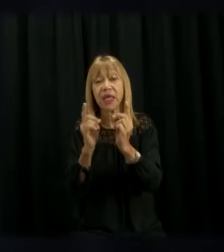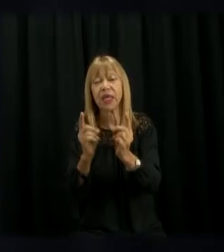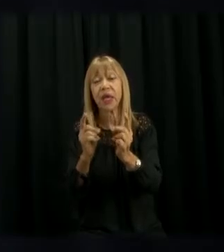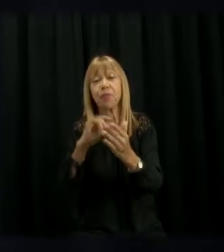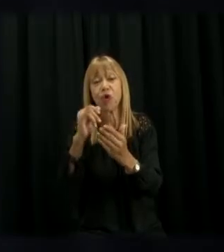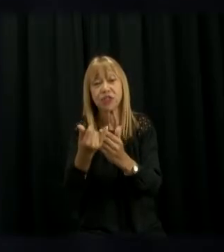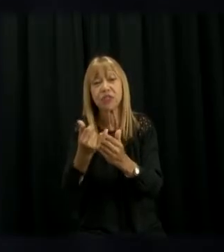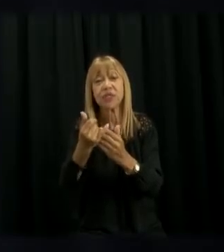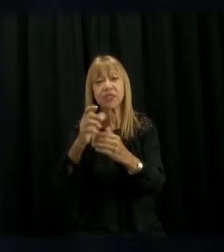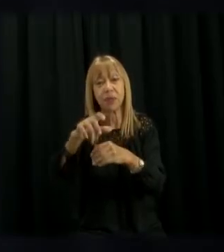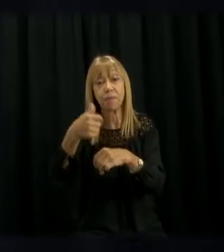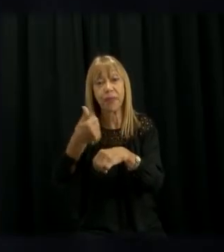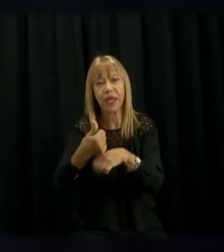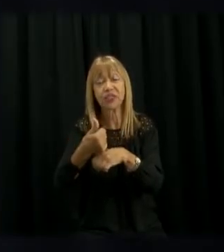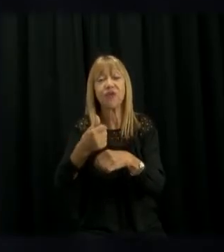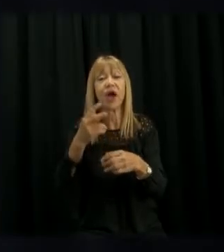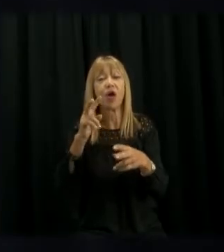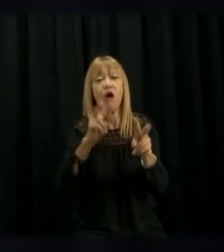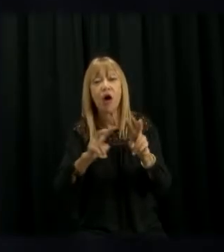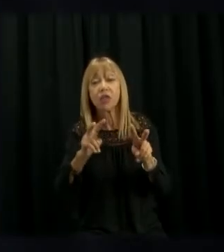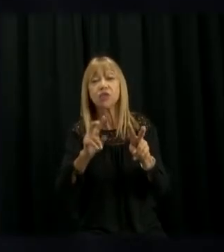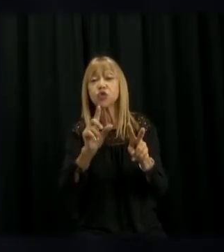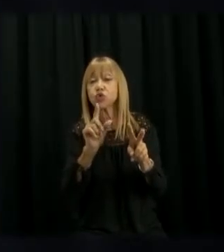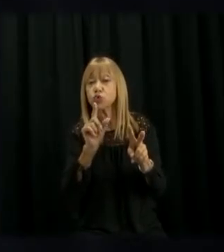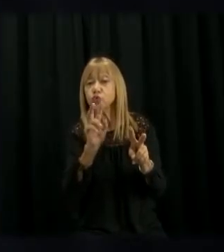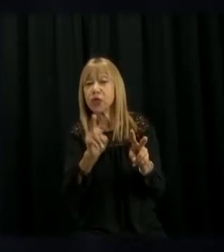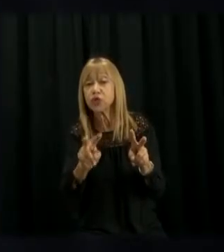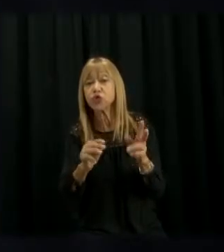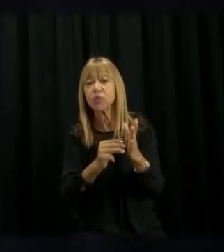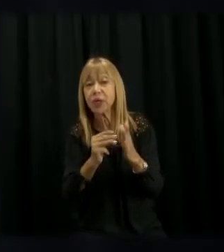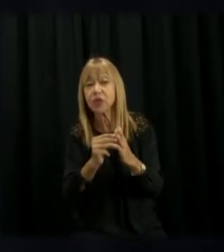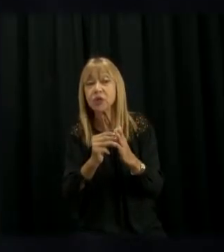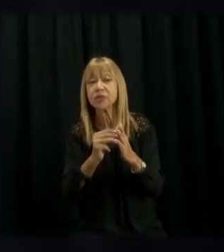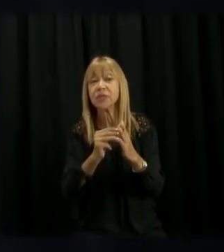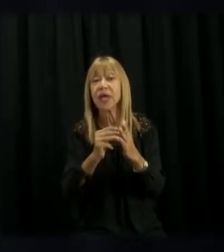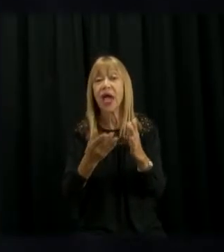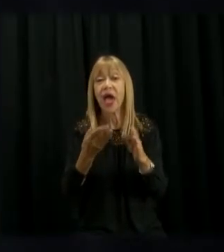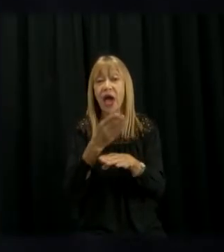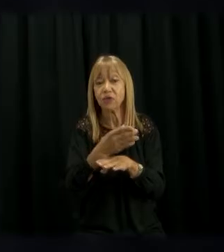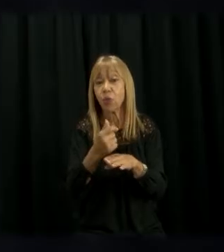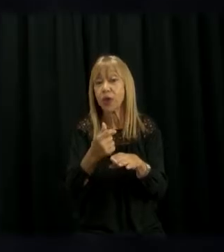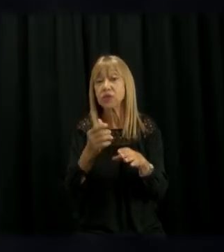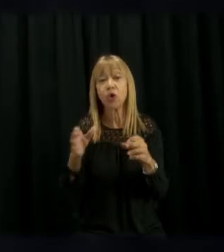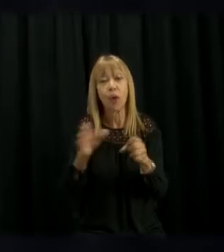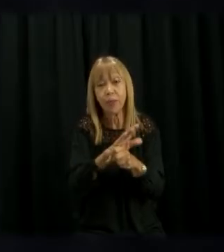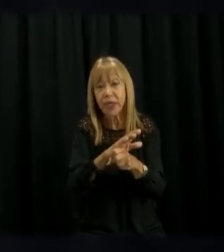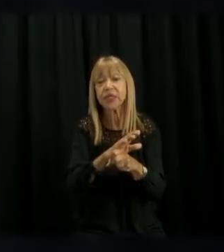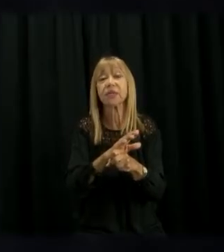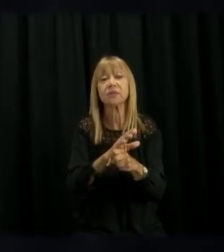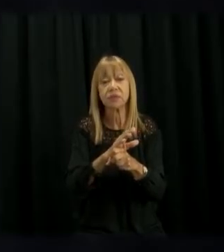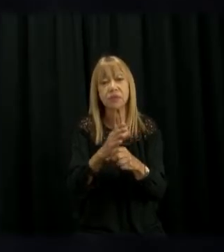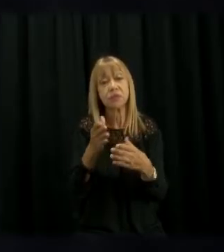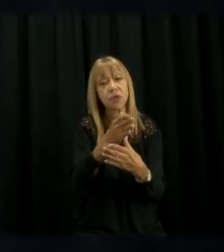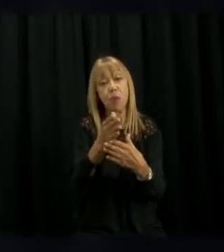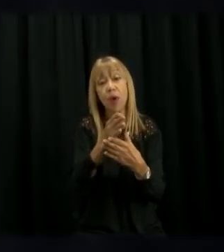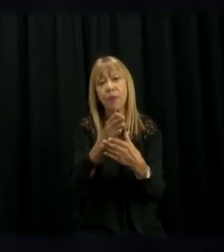primera ola dedicado para agosto de 2020 y $22 millones para la segunda